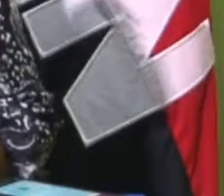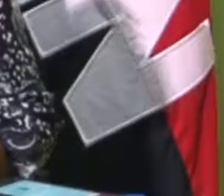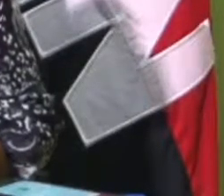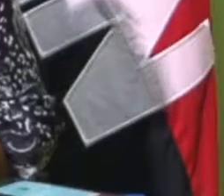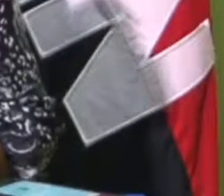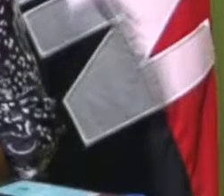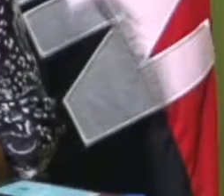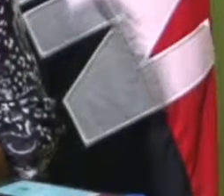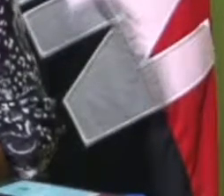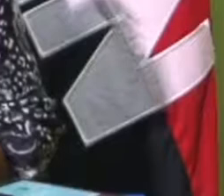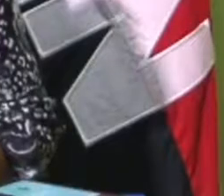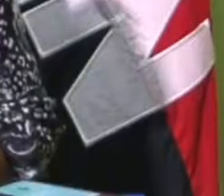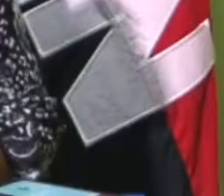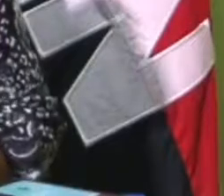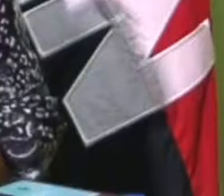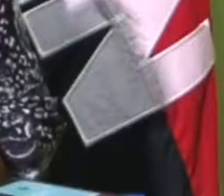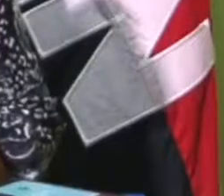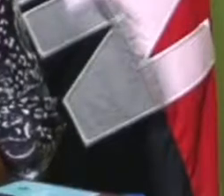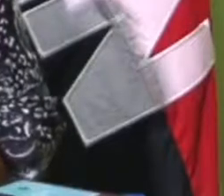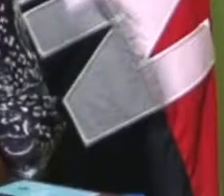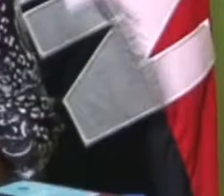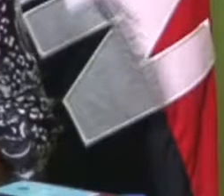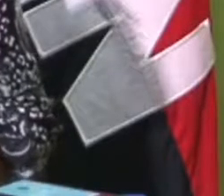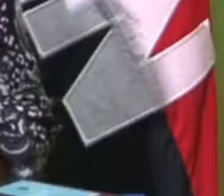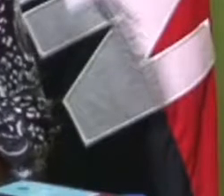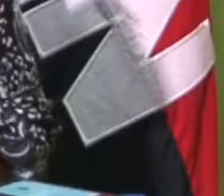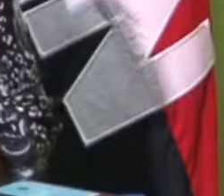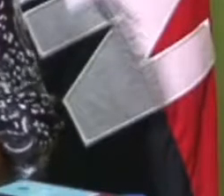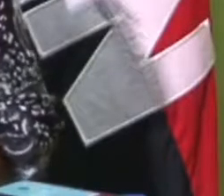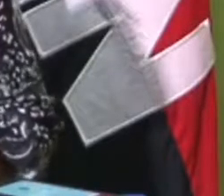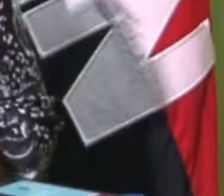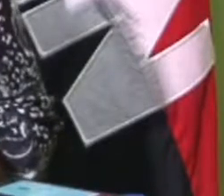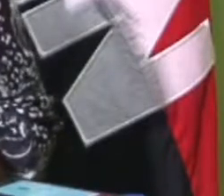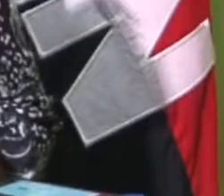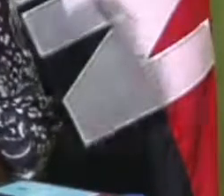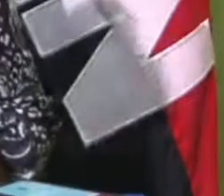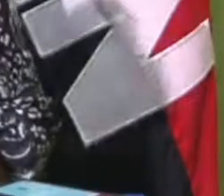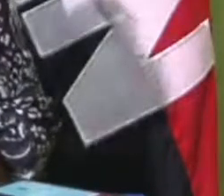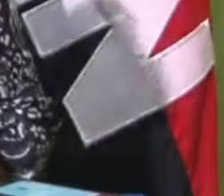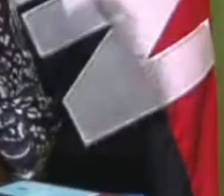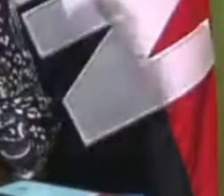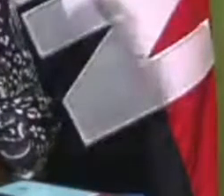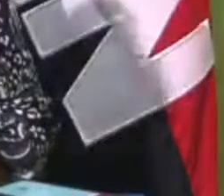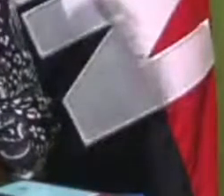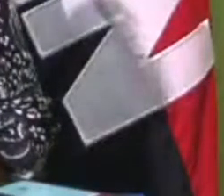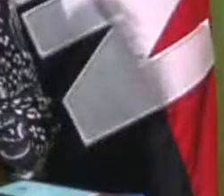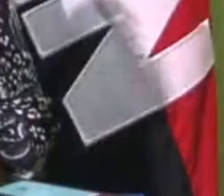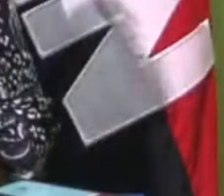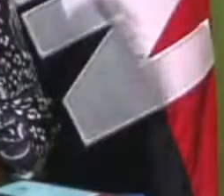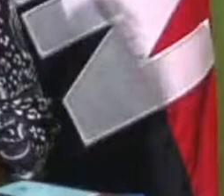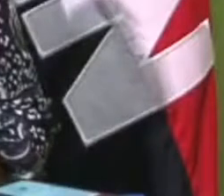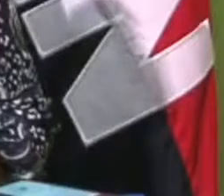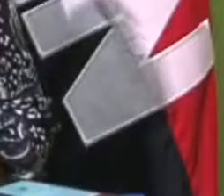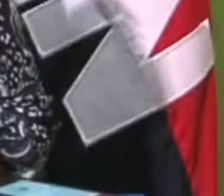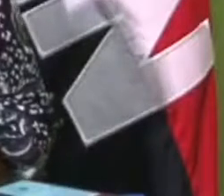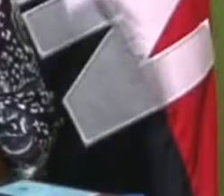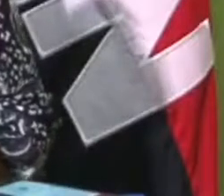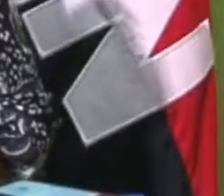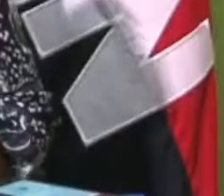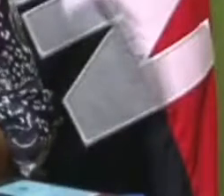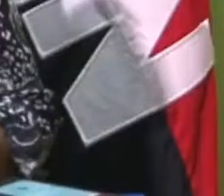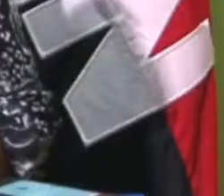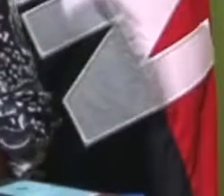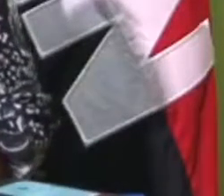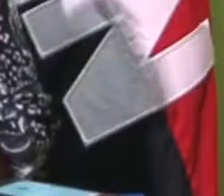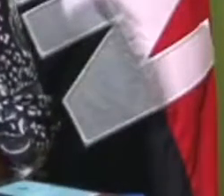transmisión a más personas cuando se presentase algún caso sospechoso. Y lo más importante, siempre insistimos que lo tenemos que hacer